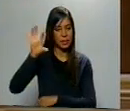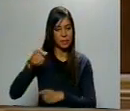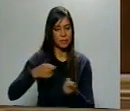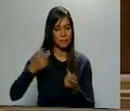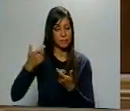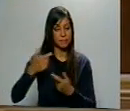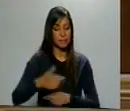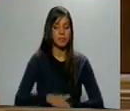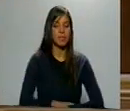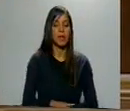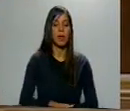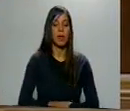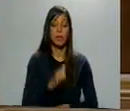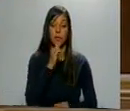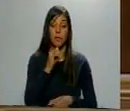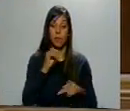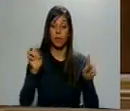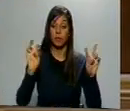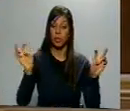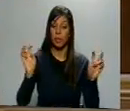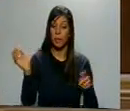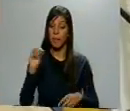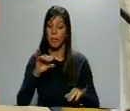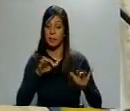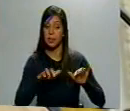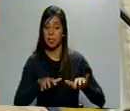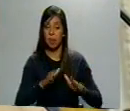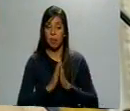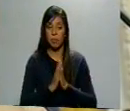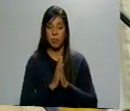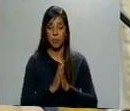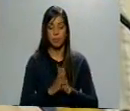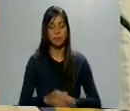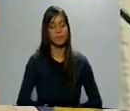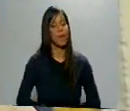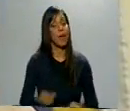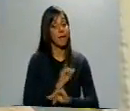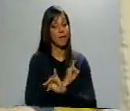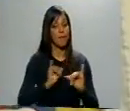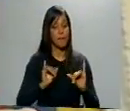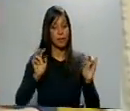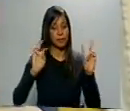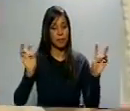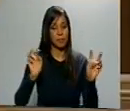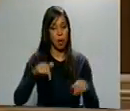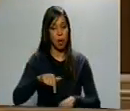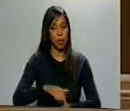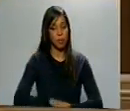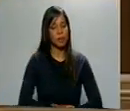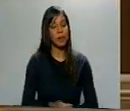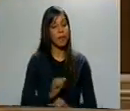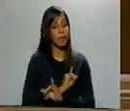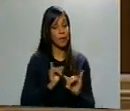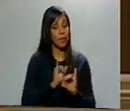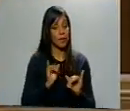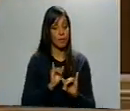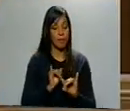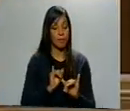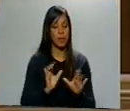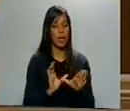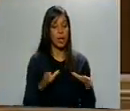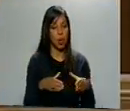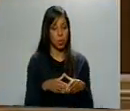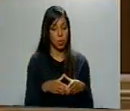secretario, sírvase informar el siguiente punto del orden del día. Agotada la materia. Agotada la materia, se levanta la